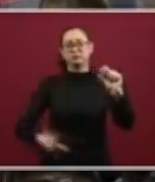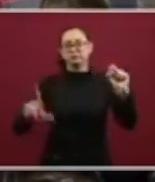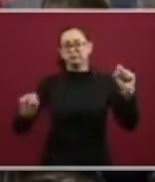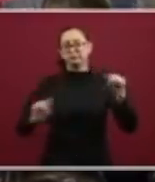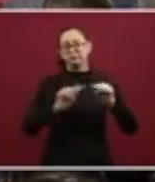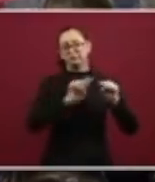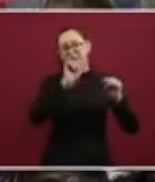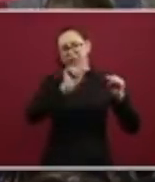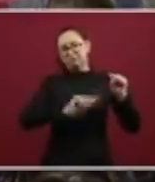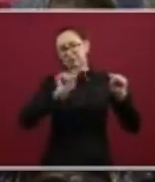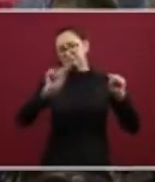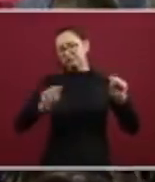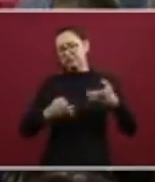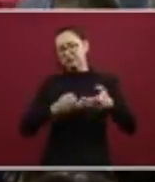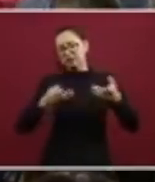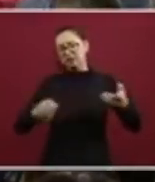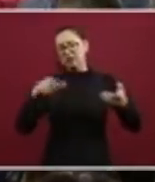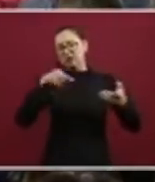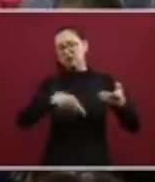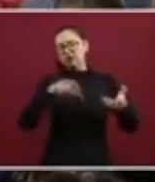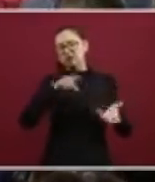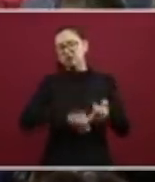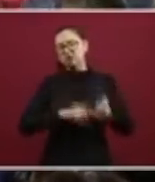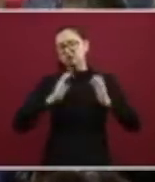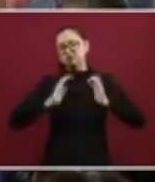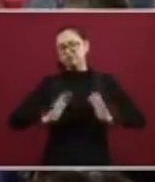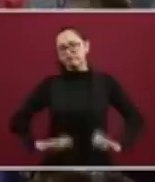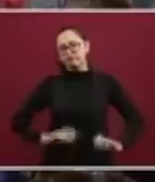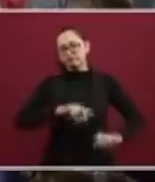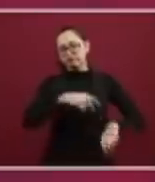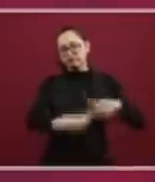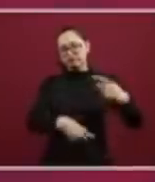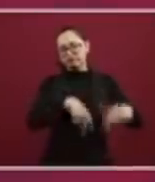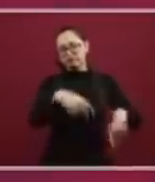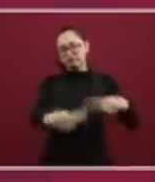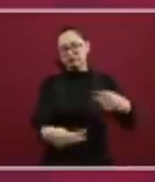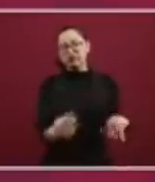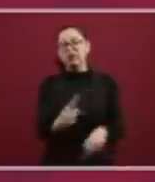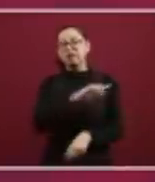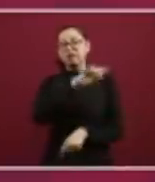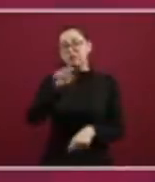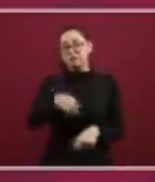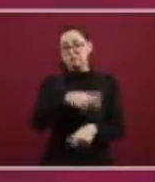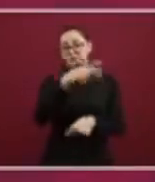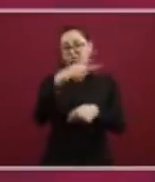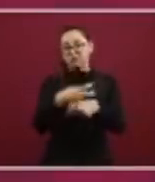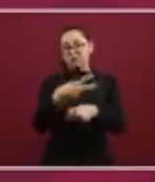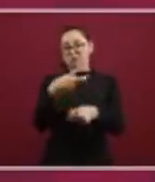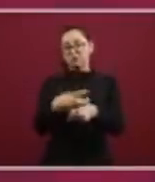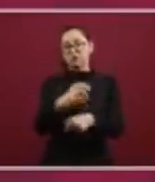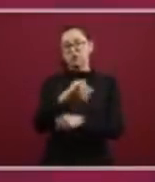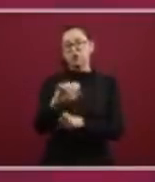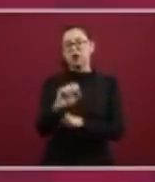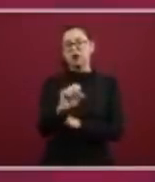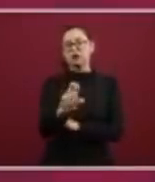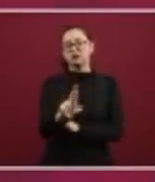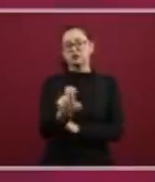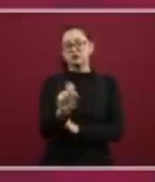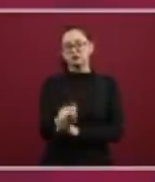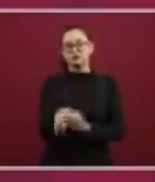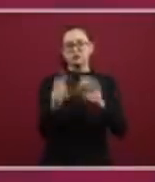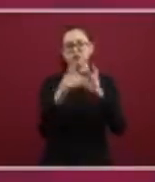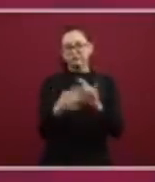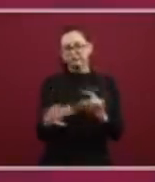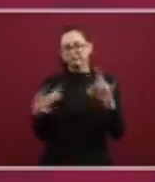y posteriormente Jesús nos va a